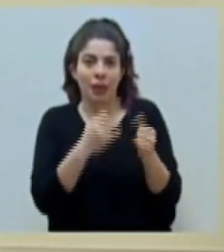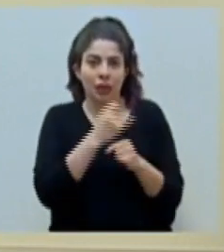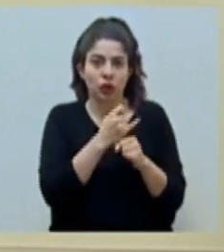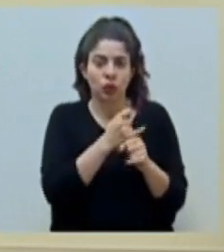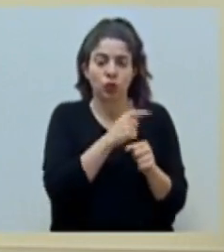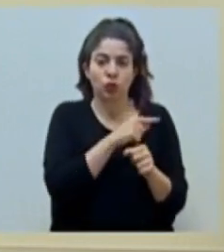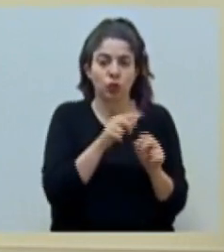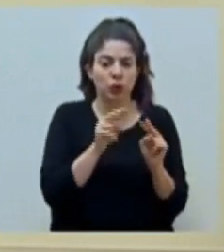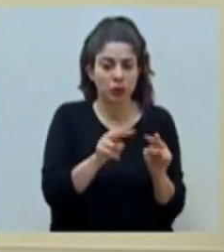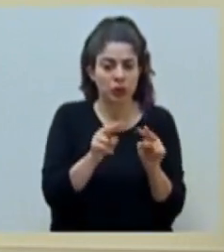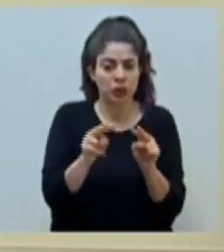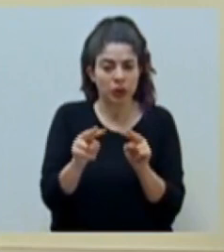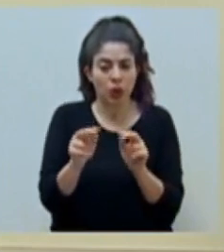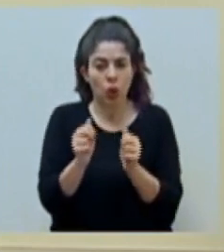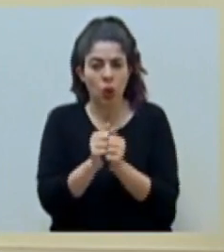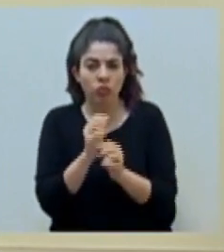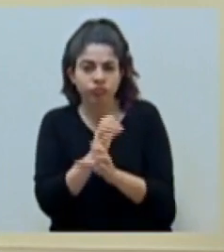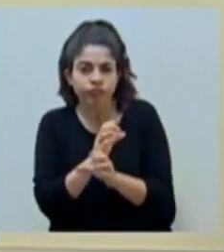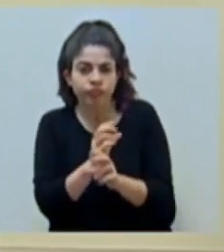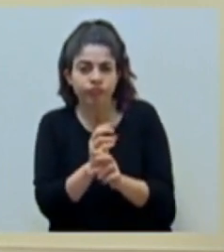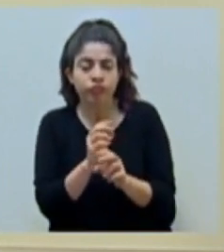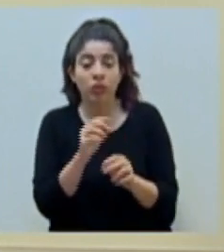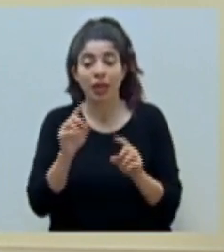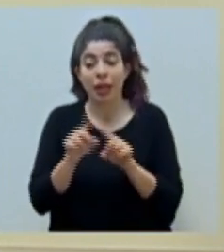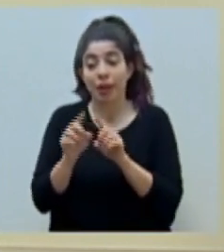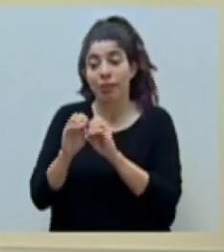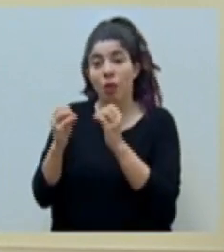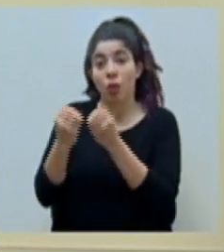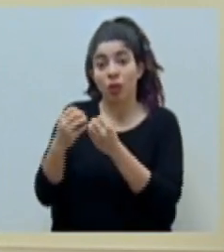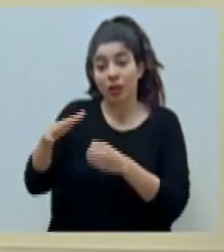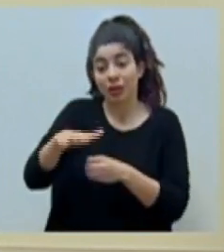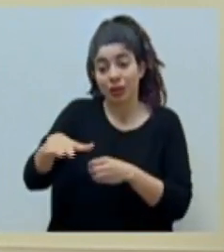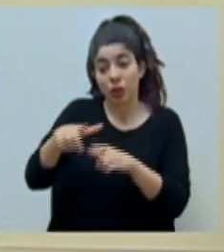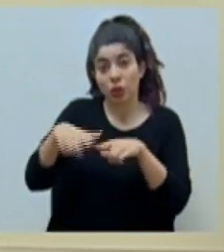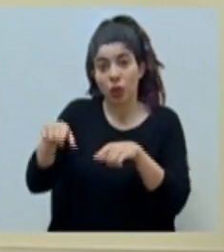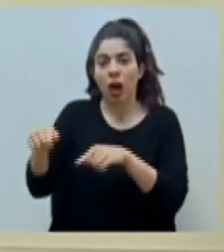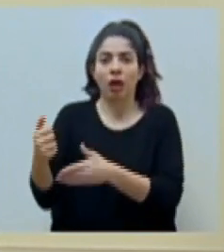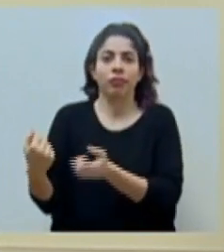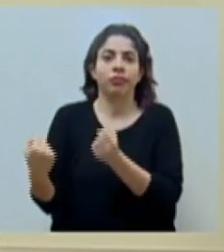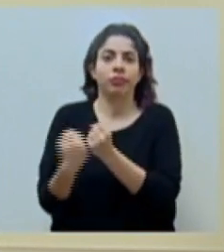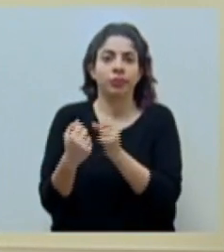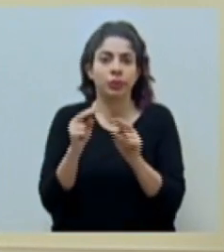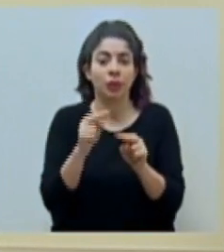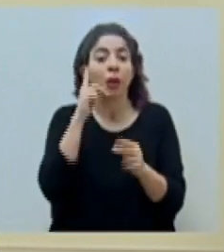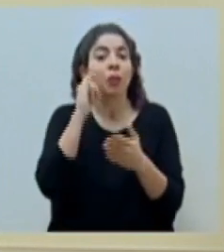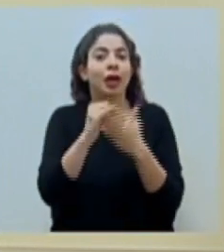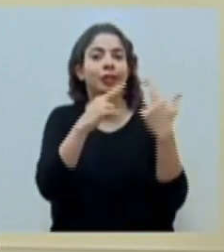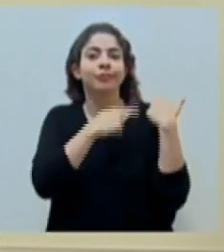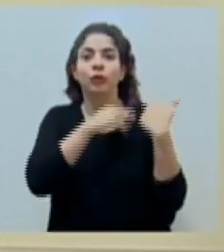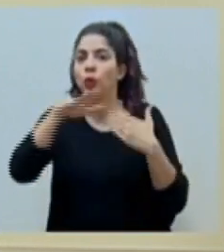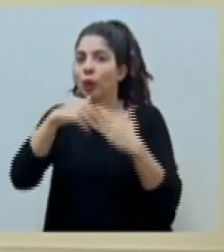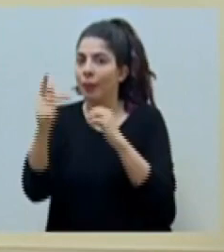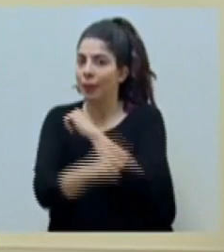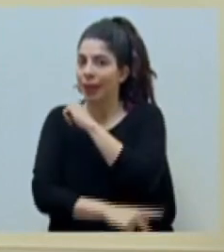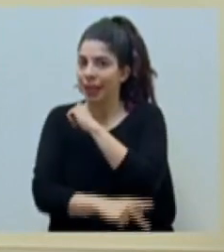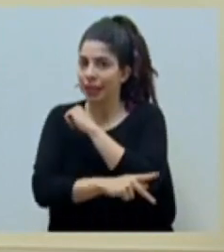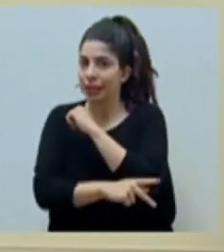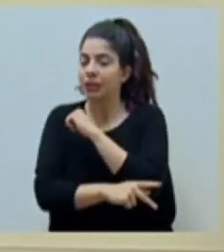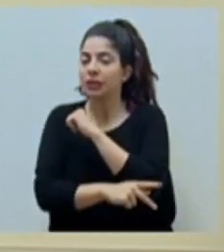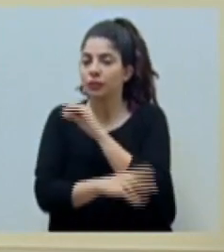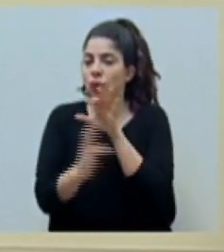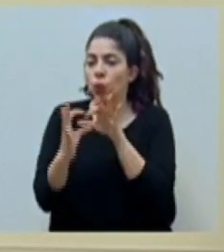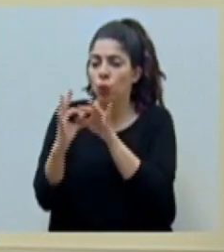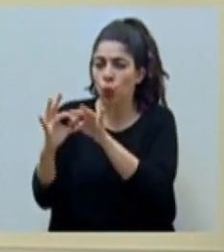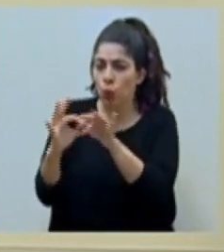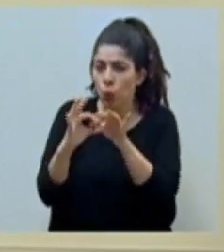instituciones y también las organizaciones locales. Por esto hablamos que es un tema país y en ese sentido coordinar con